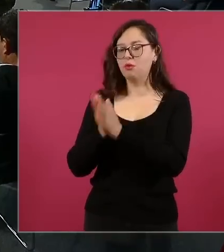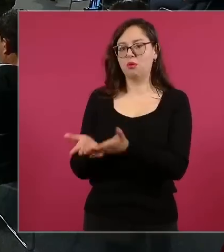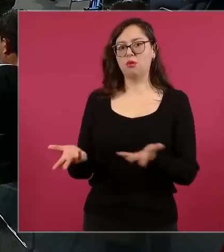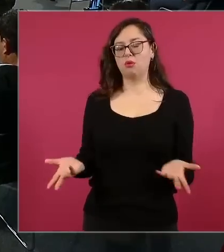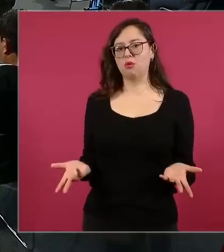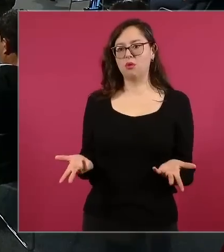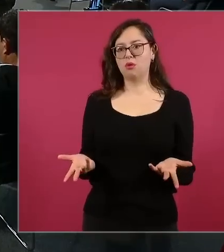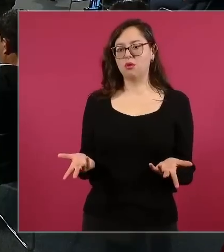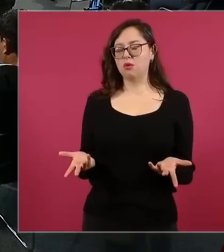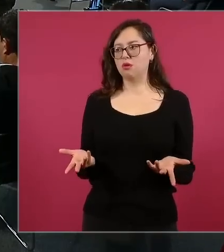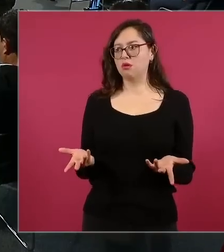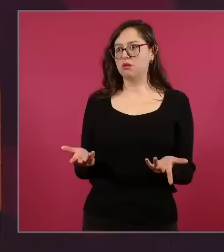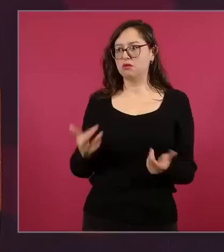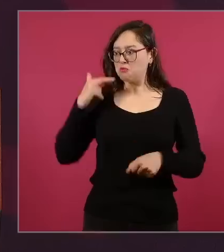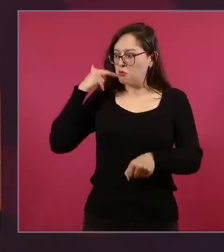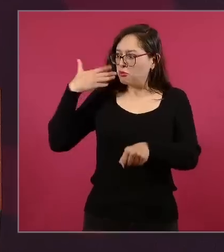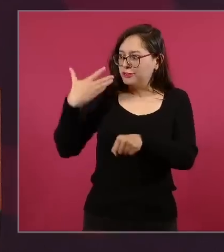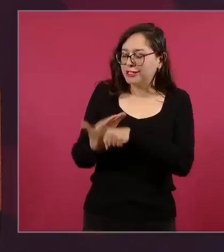que